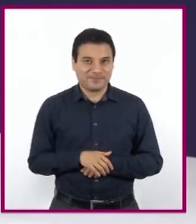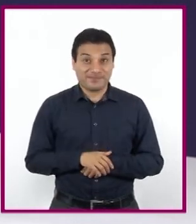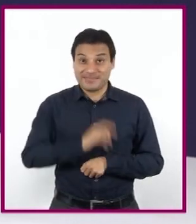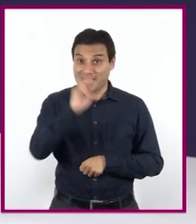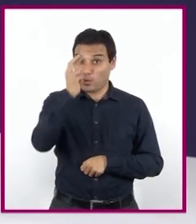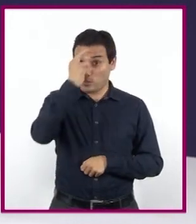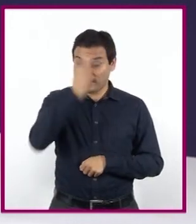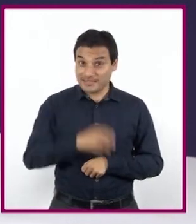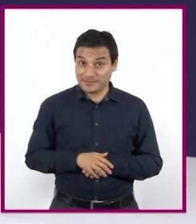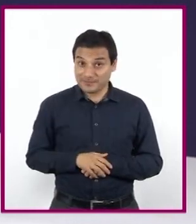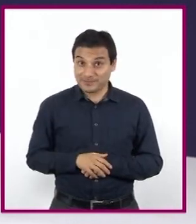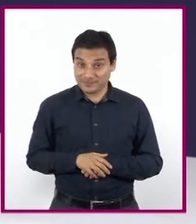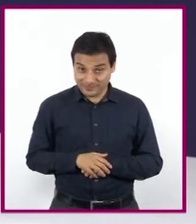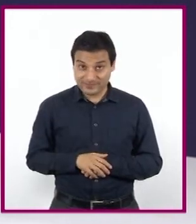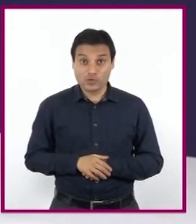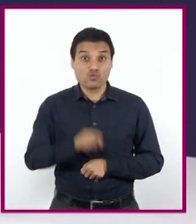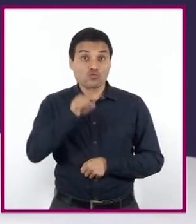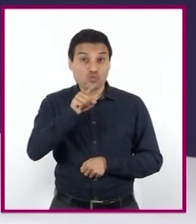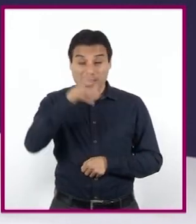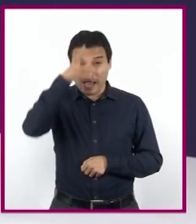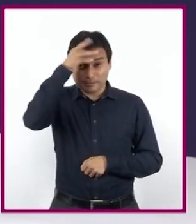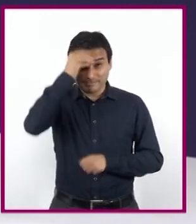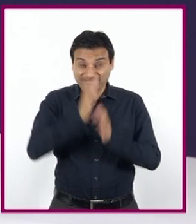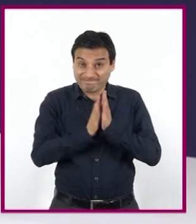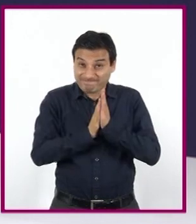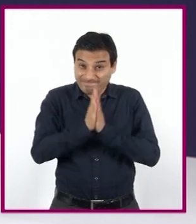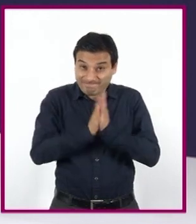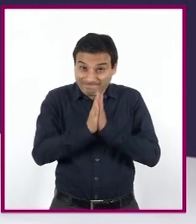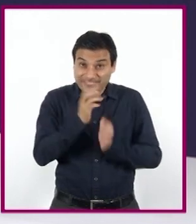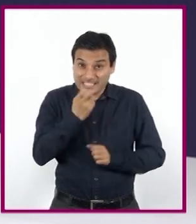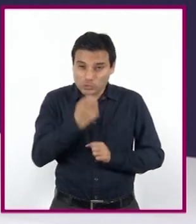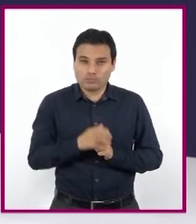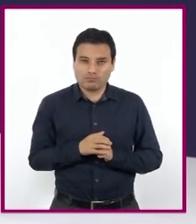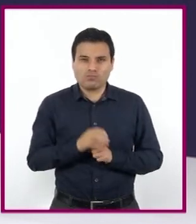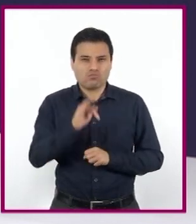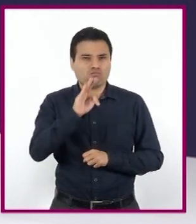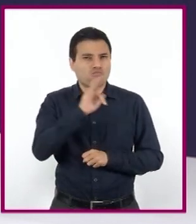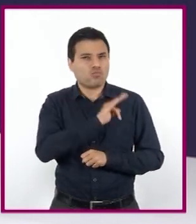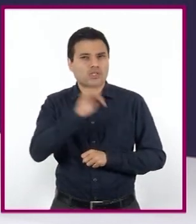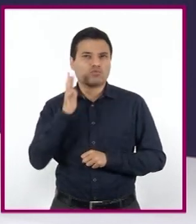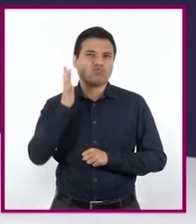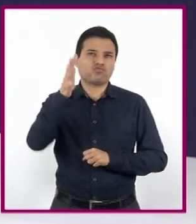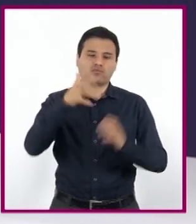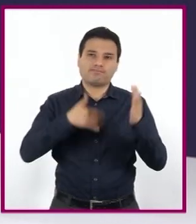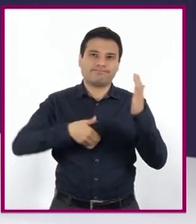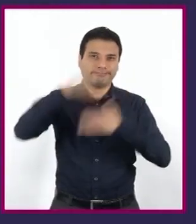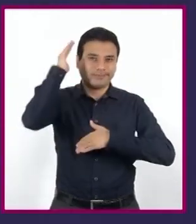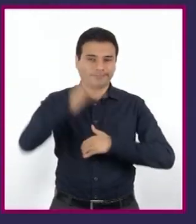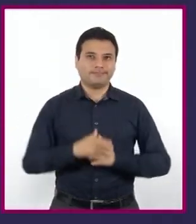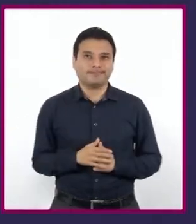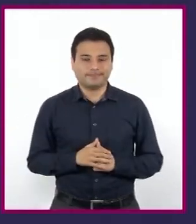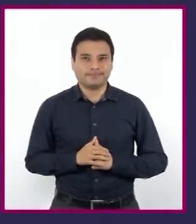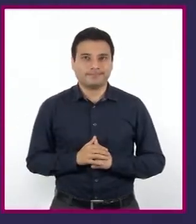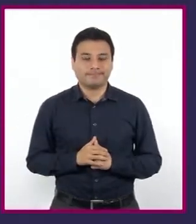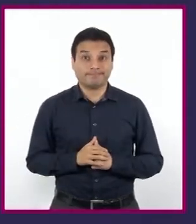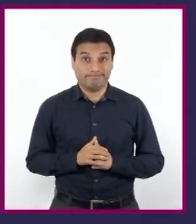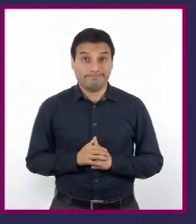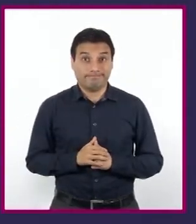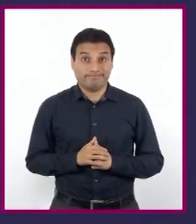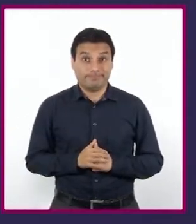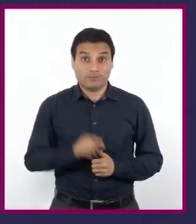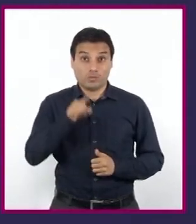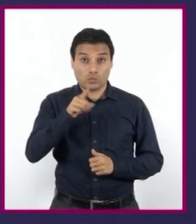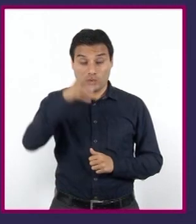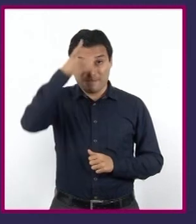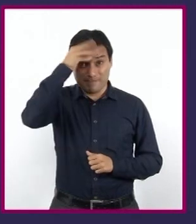que la disposición de aprender de un ser humano delimita qué tan lejos puede llegar. Para que consoliden